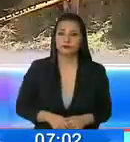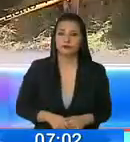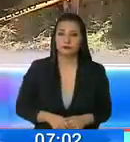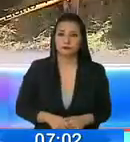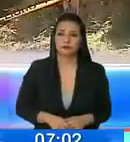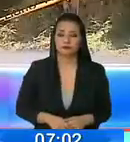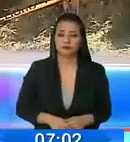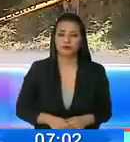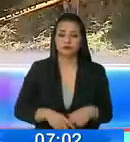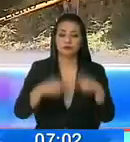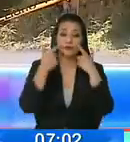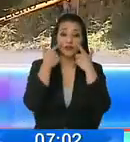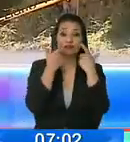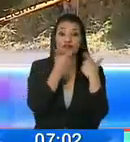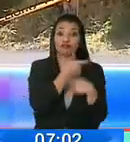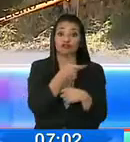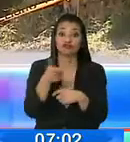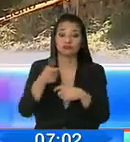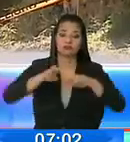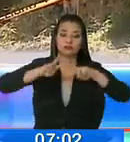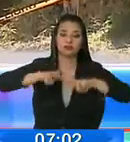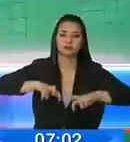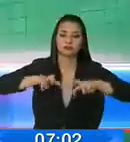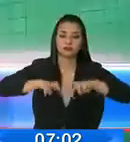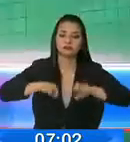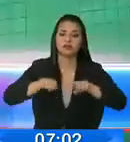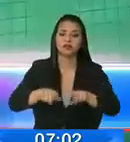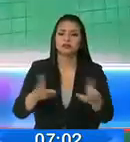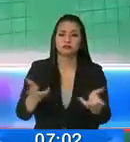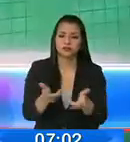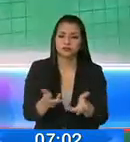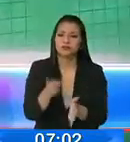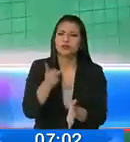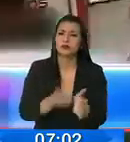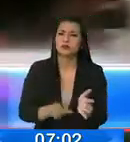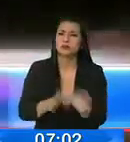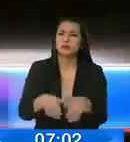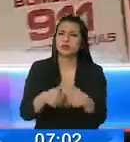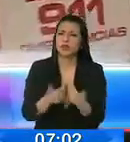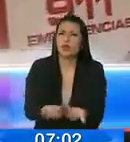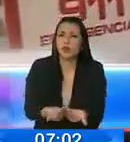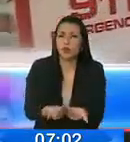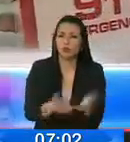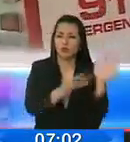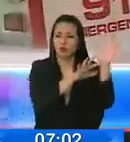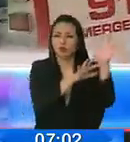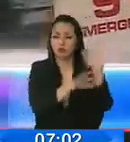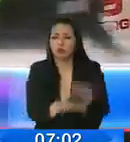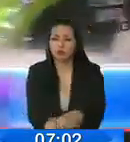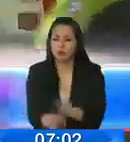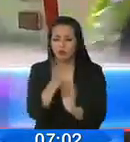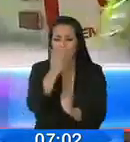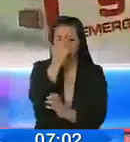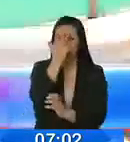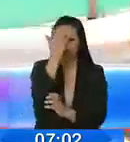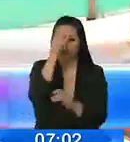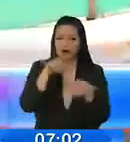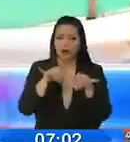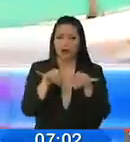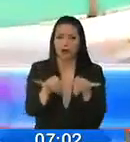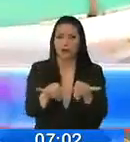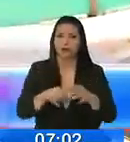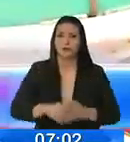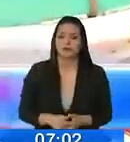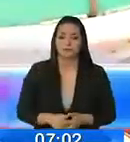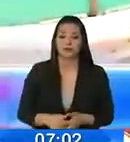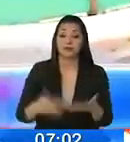La Fiscalía realiza las investigaciones correspondientes para determinar las circunstancias que habrían provocado el siniestro. Nosotros